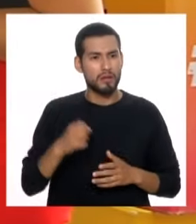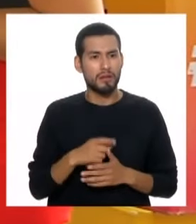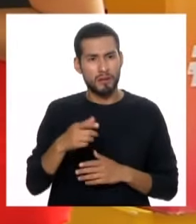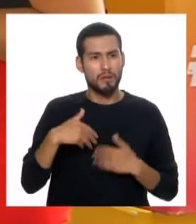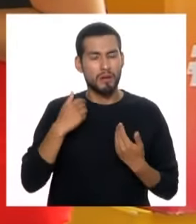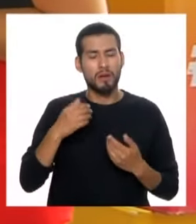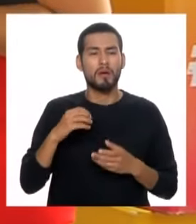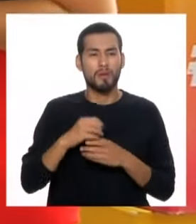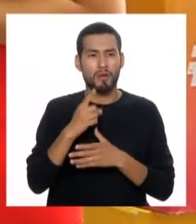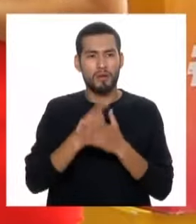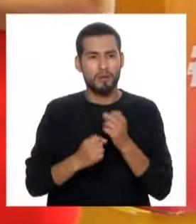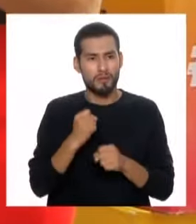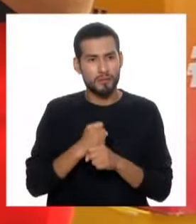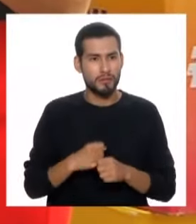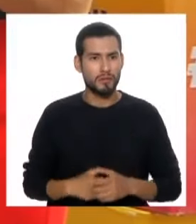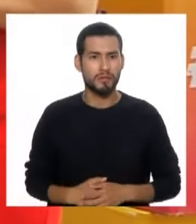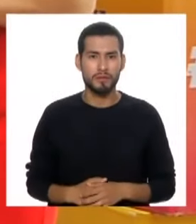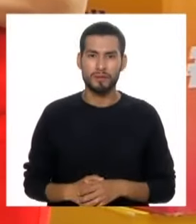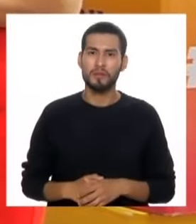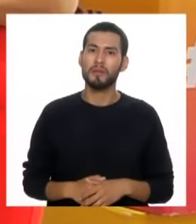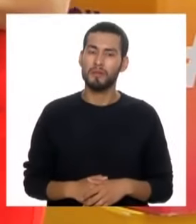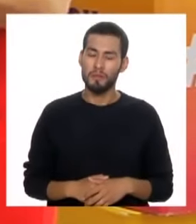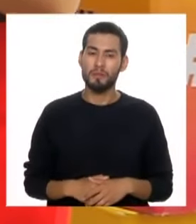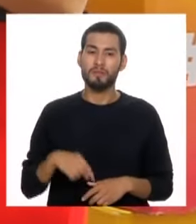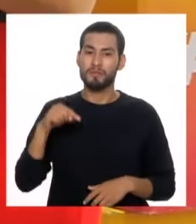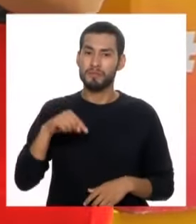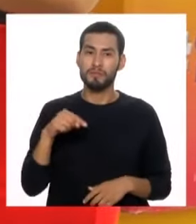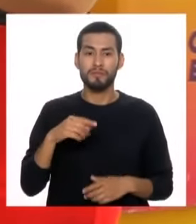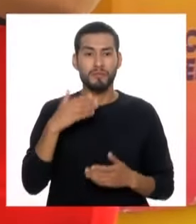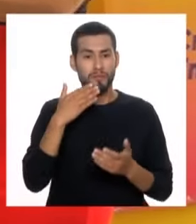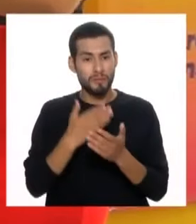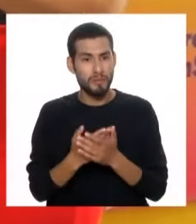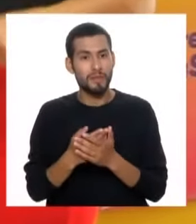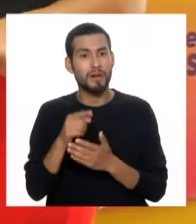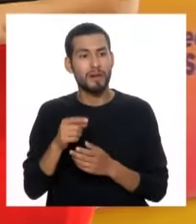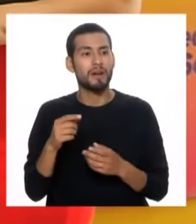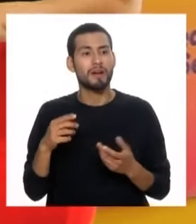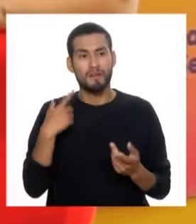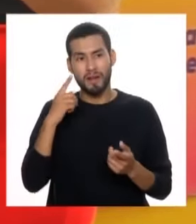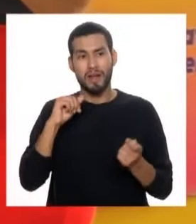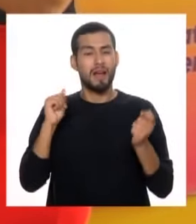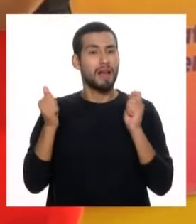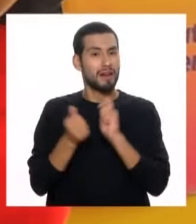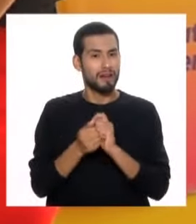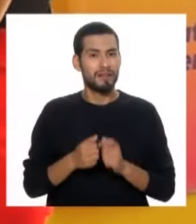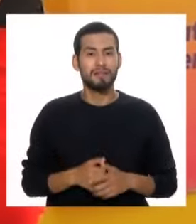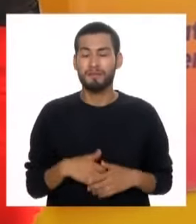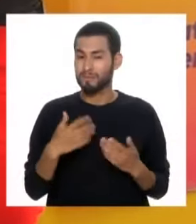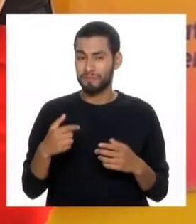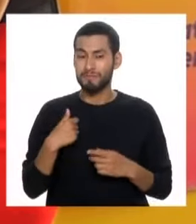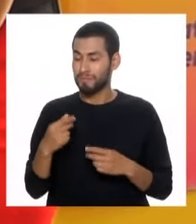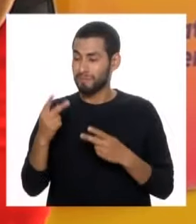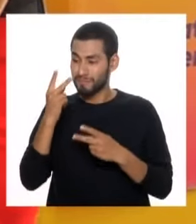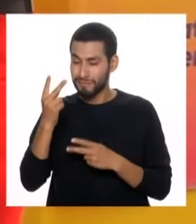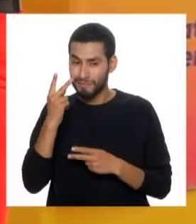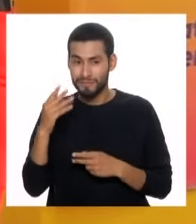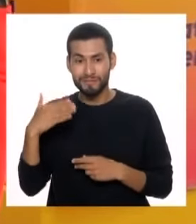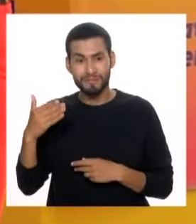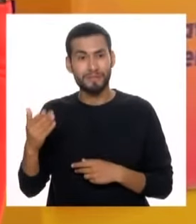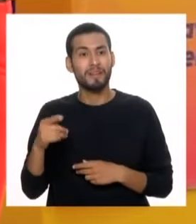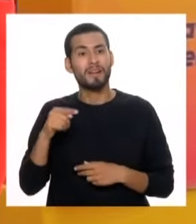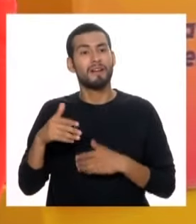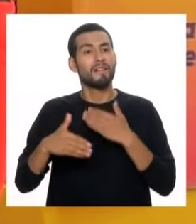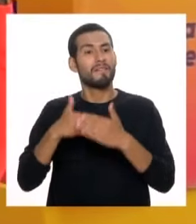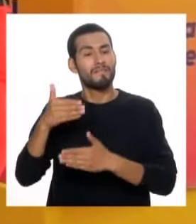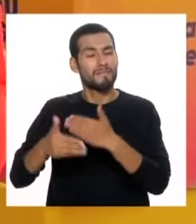permite sentir más seguras. Este definitivamente va a ser un proyecto que va a revolucionar, así que estaremos muy al pendiente sobre